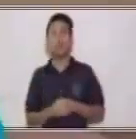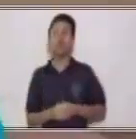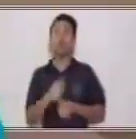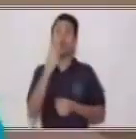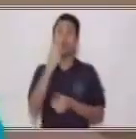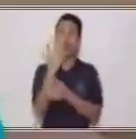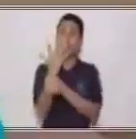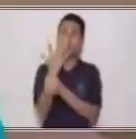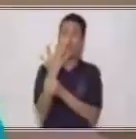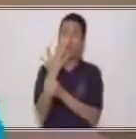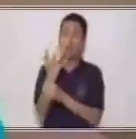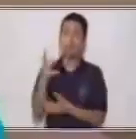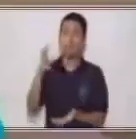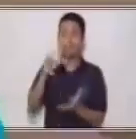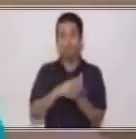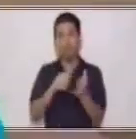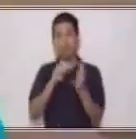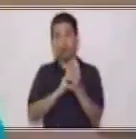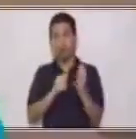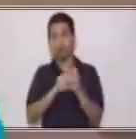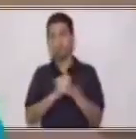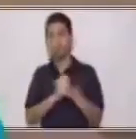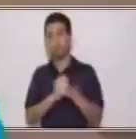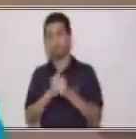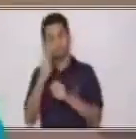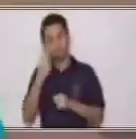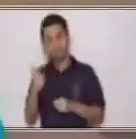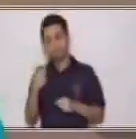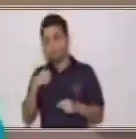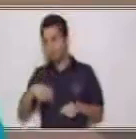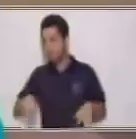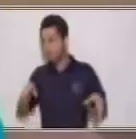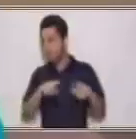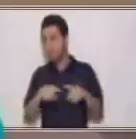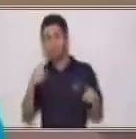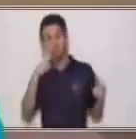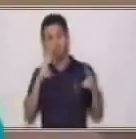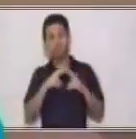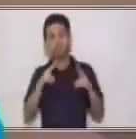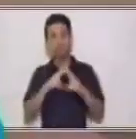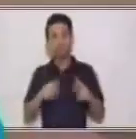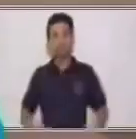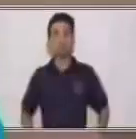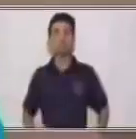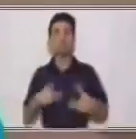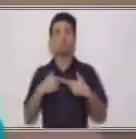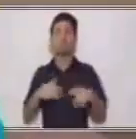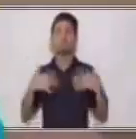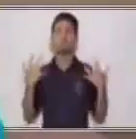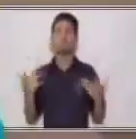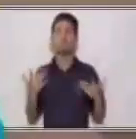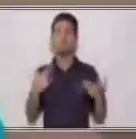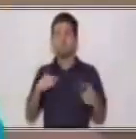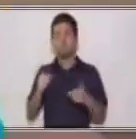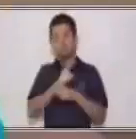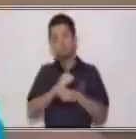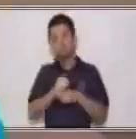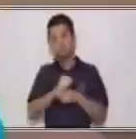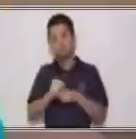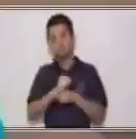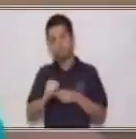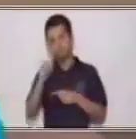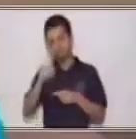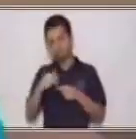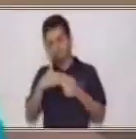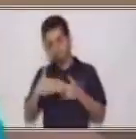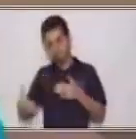que hemos reconocido algunos aspectos de nuestra vida real en los cuales nosotros practicamos estas